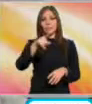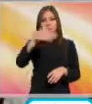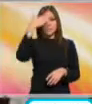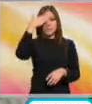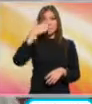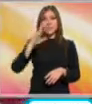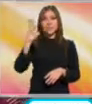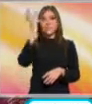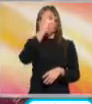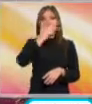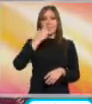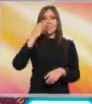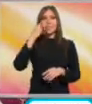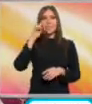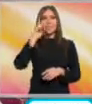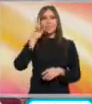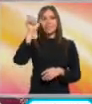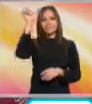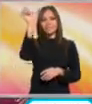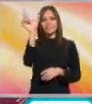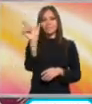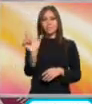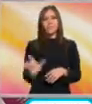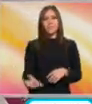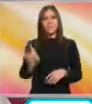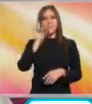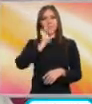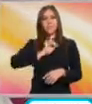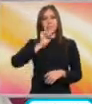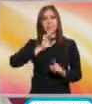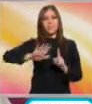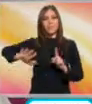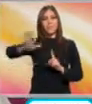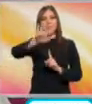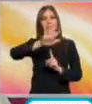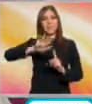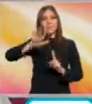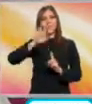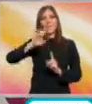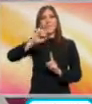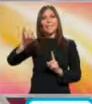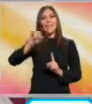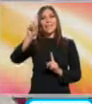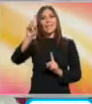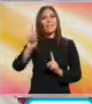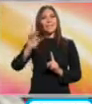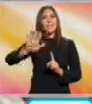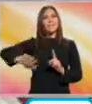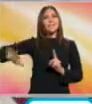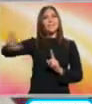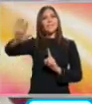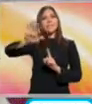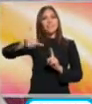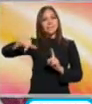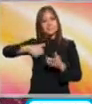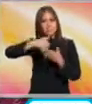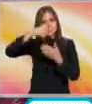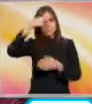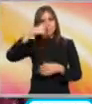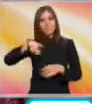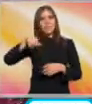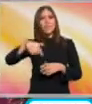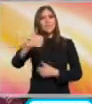la belleza, la estética de la mujer de acá, de por estos rumbos de los ejidos, porque este concurso o